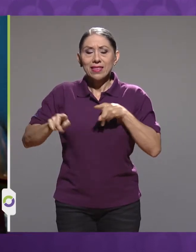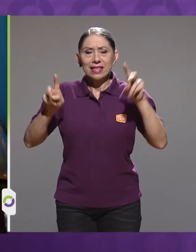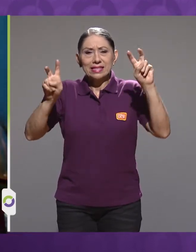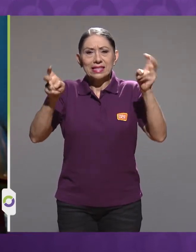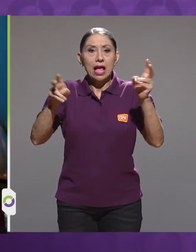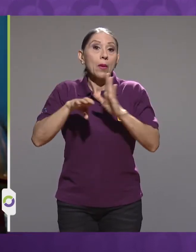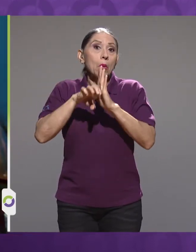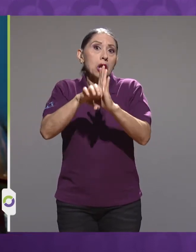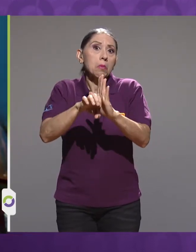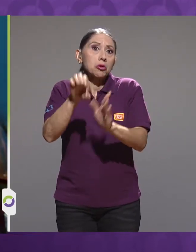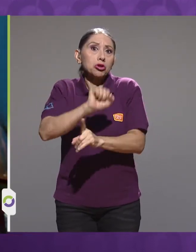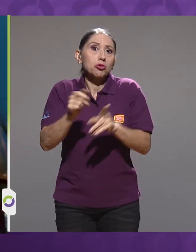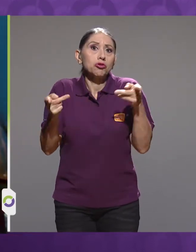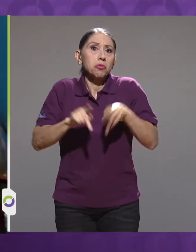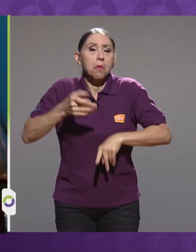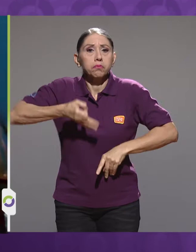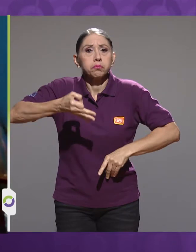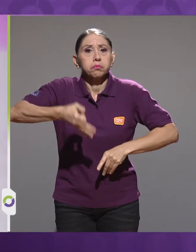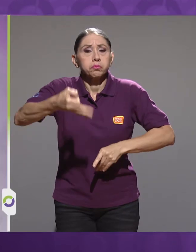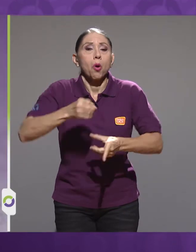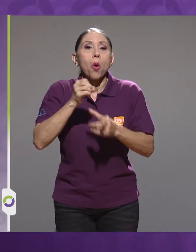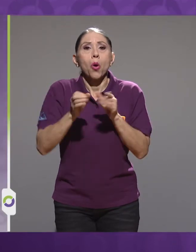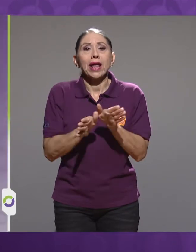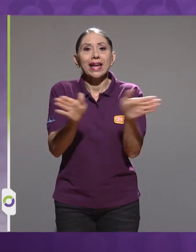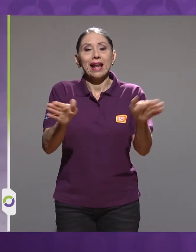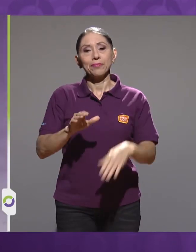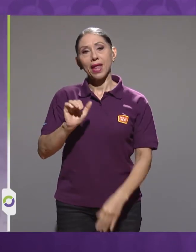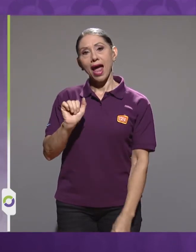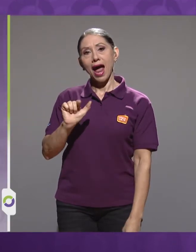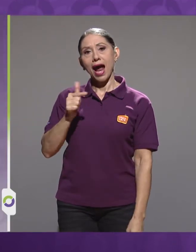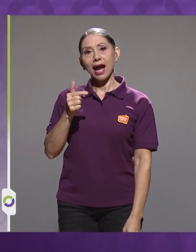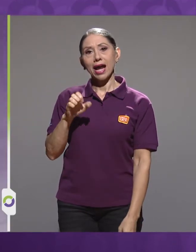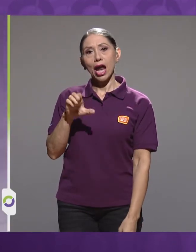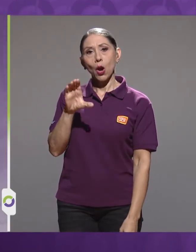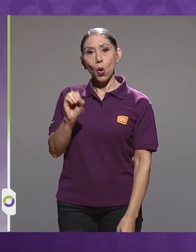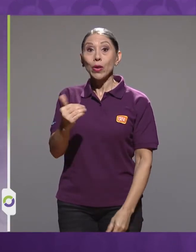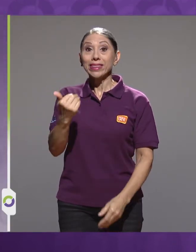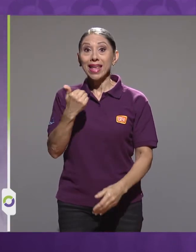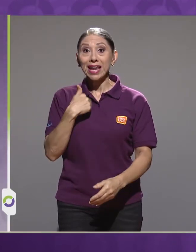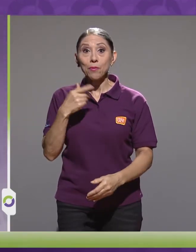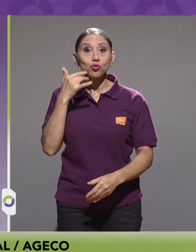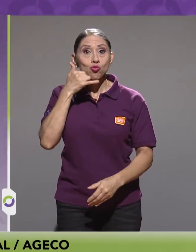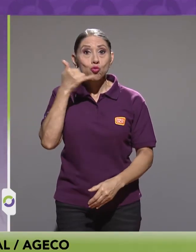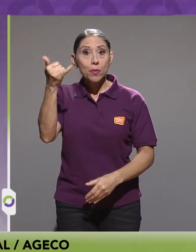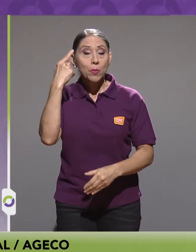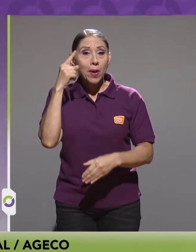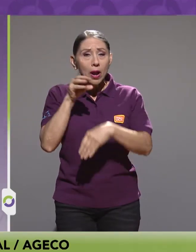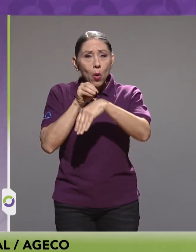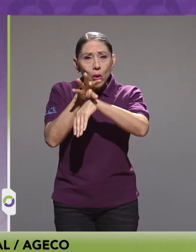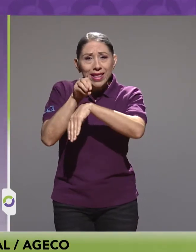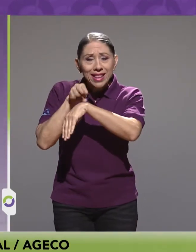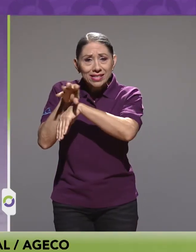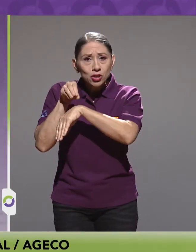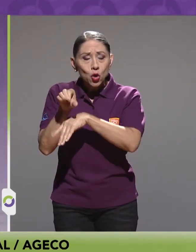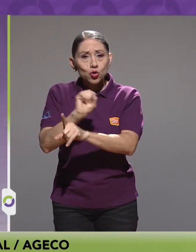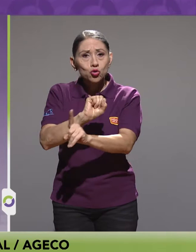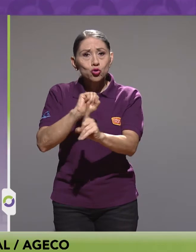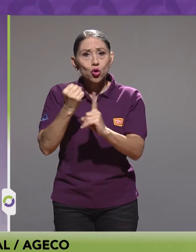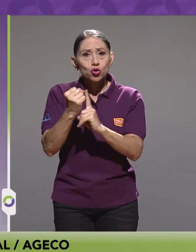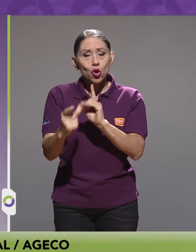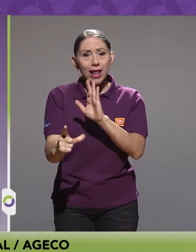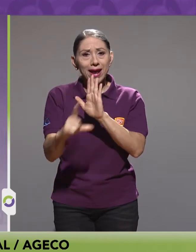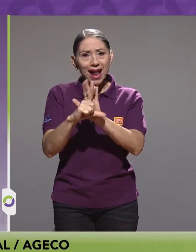aspectos, desde lo más cotidiano hasta lo más general. Desde AGECO tenemos una línea de orientación, el Servicio de Orientación